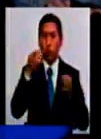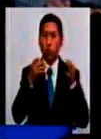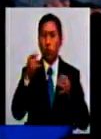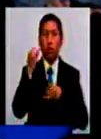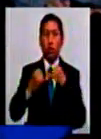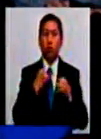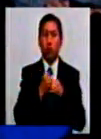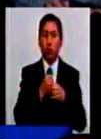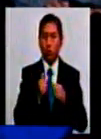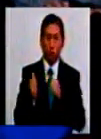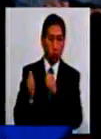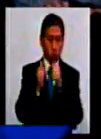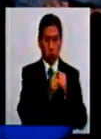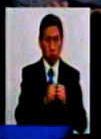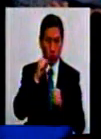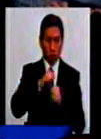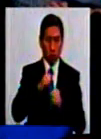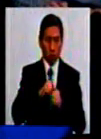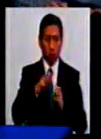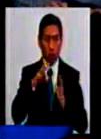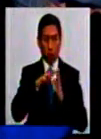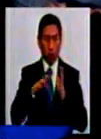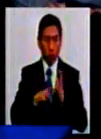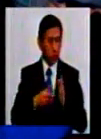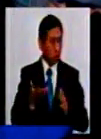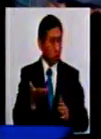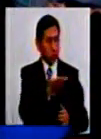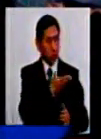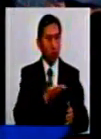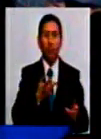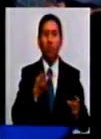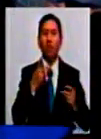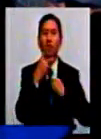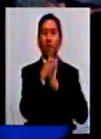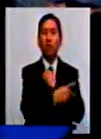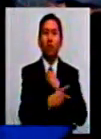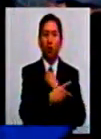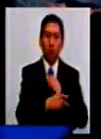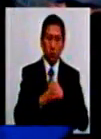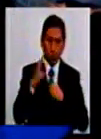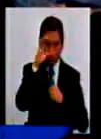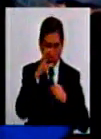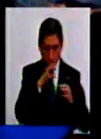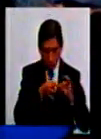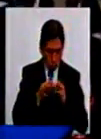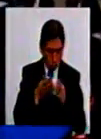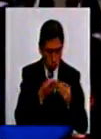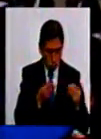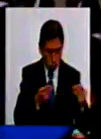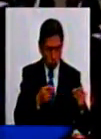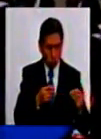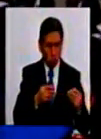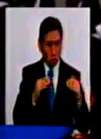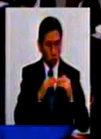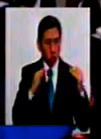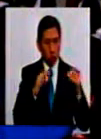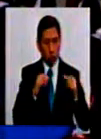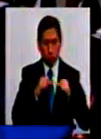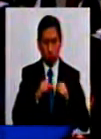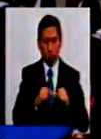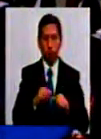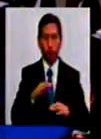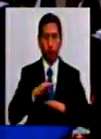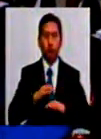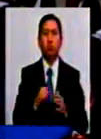trabajan conjuntamente con la voluntad de las partes de conseguir soluciones justas y duraderas. Como decía